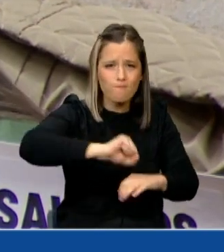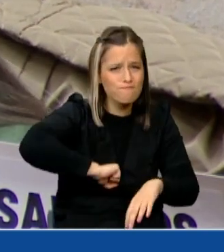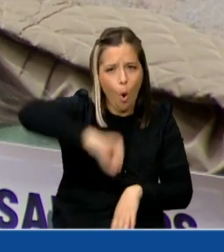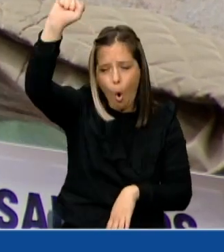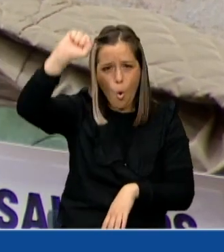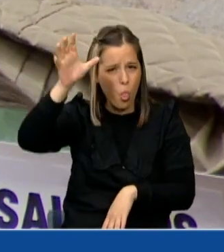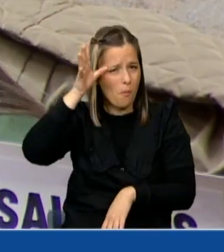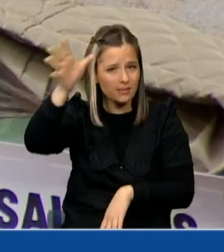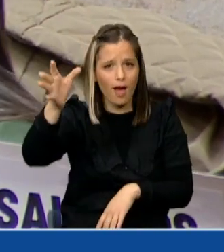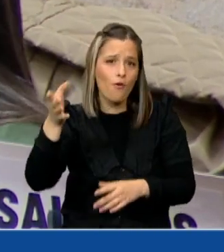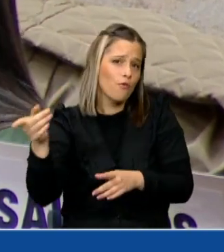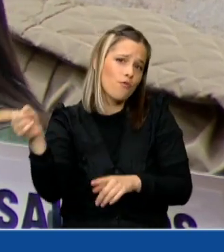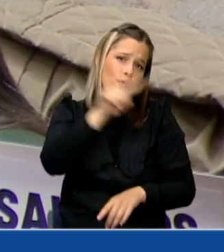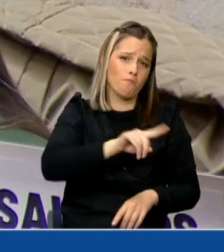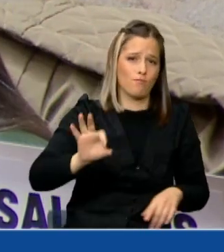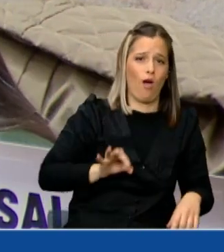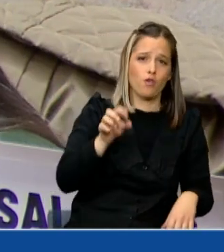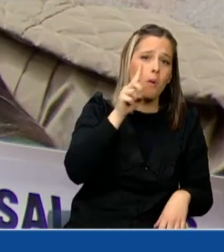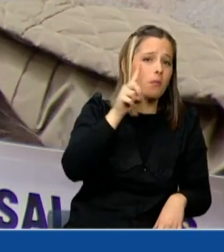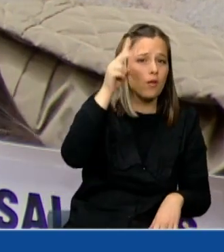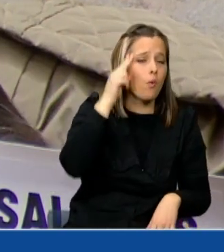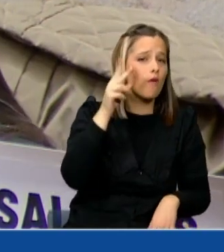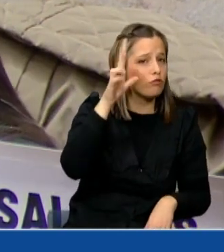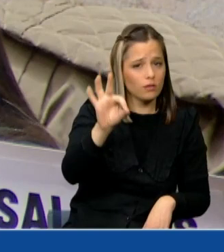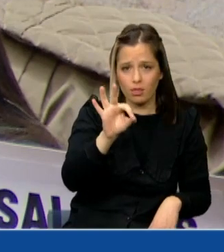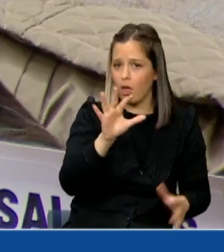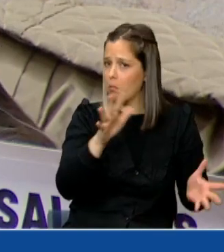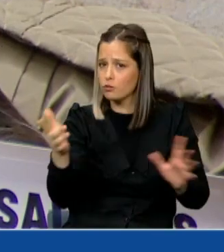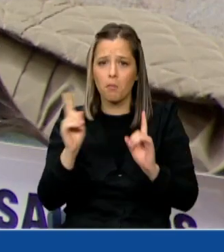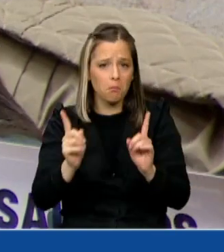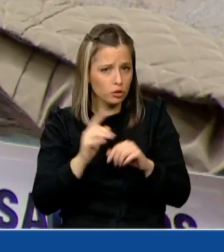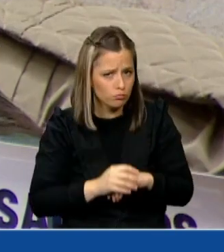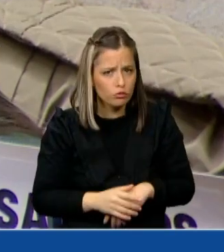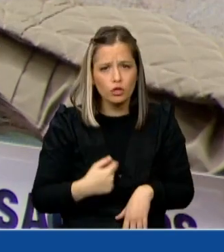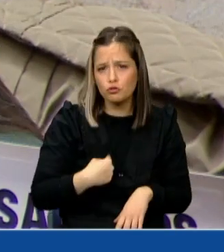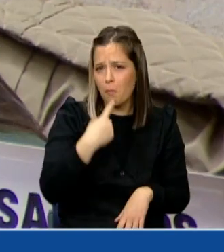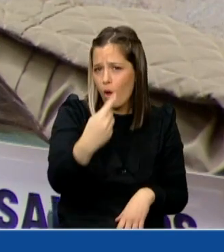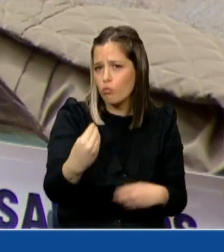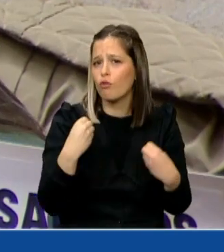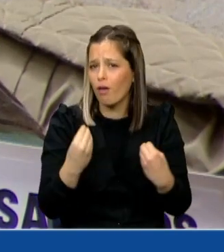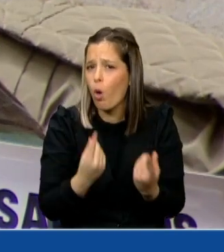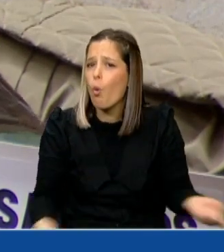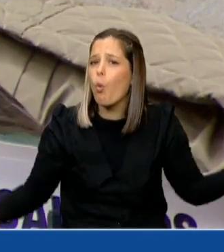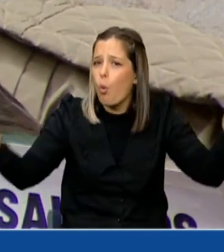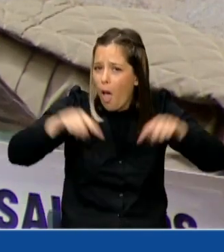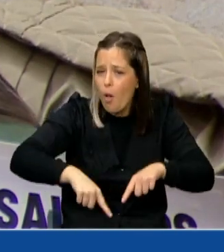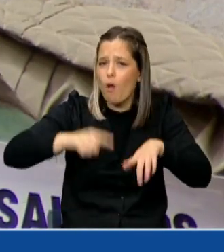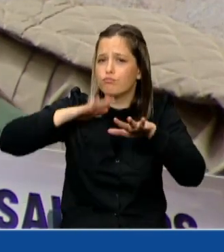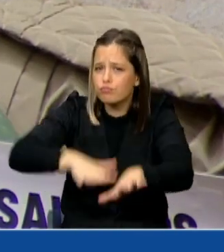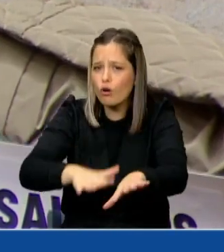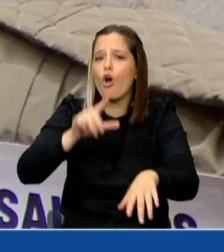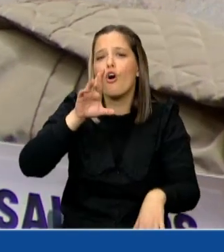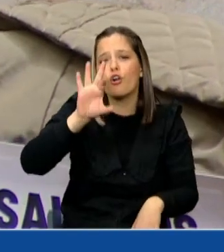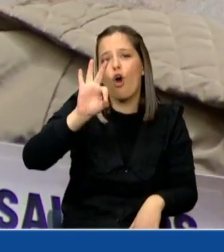hiperinflación como la de los 80. Entonces, ¿van a aplicar un nuevo Rodrigazo? Esa es la